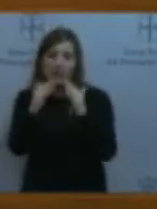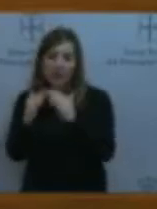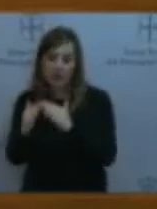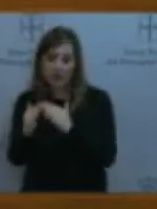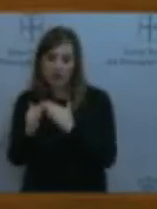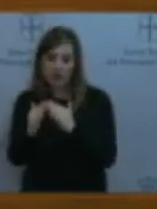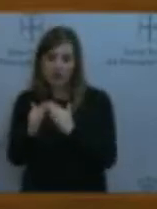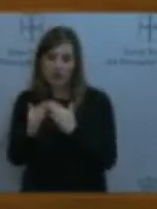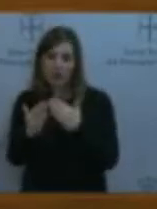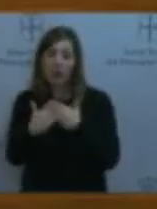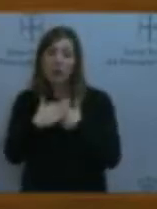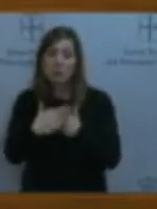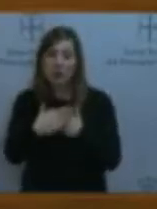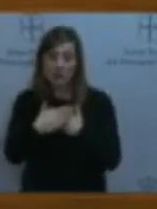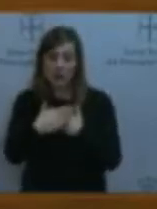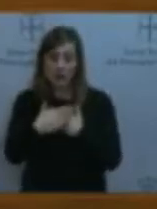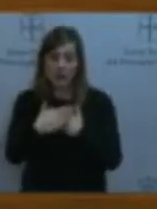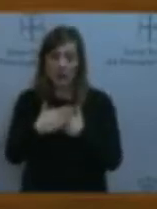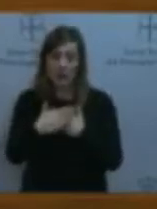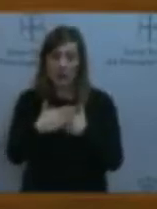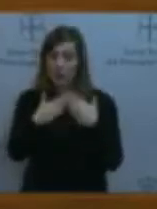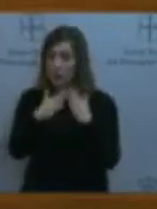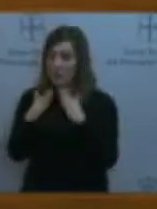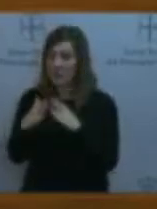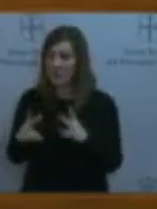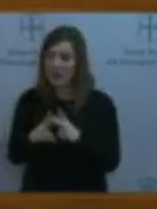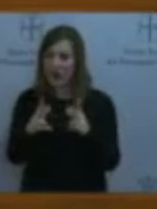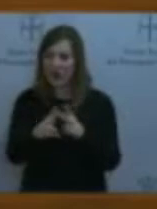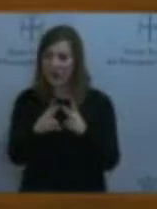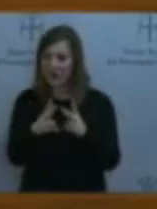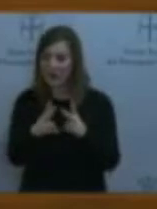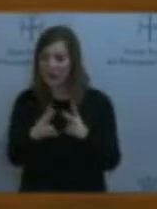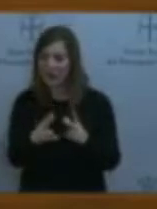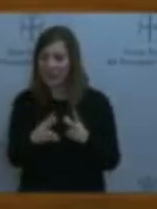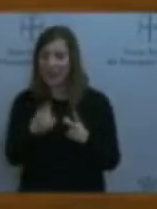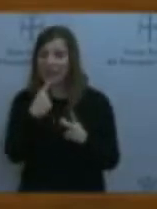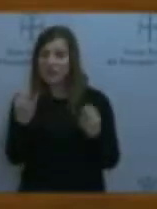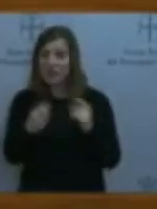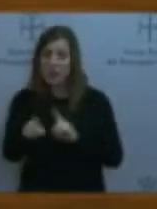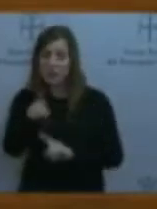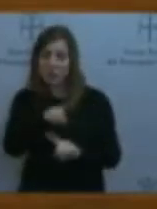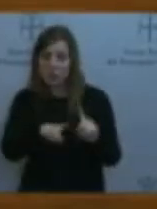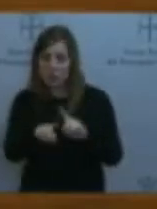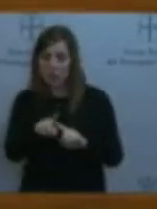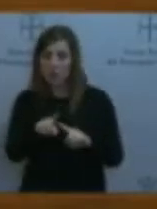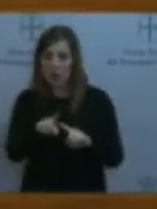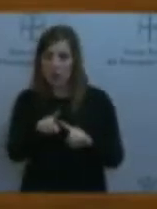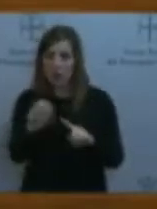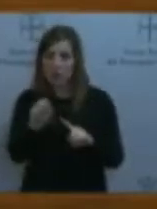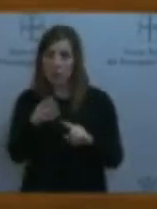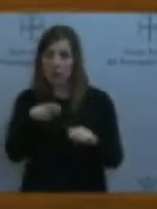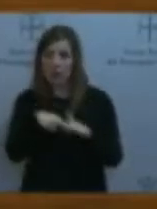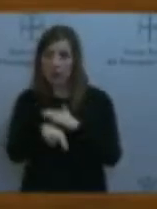del parque de vivienda social que están vacías y sin reparar, lo que estamos diciendo es que el problema es que se pongan en movimiento esos recursos.